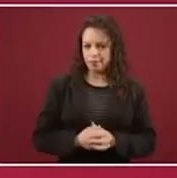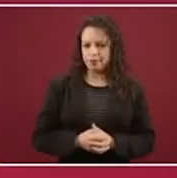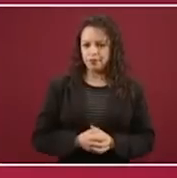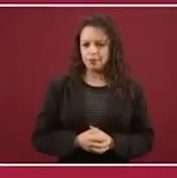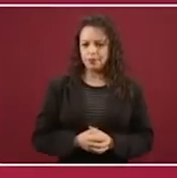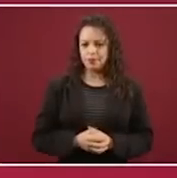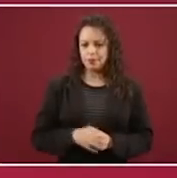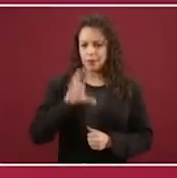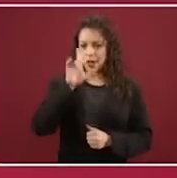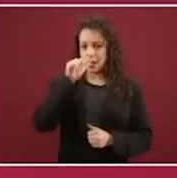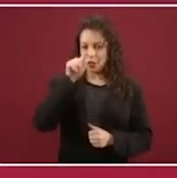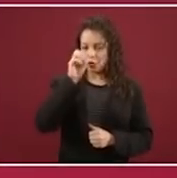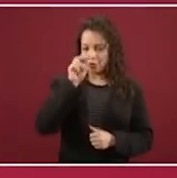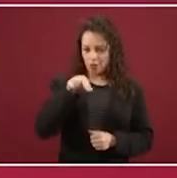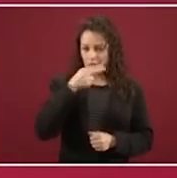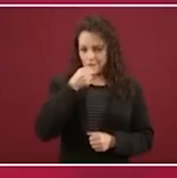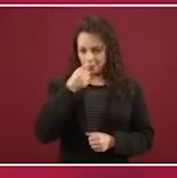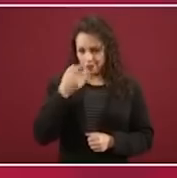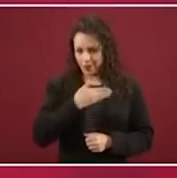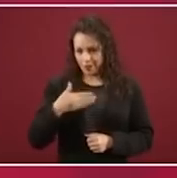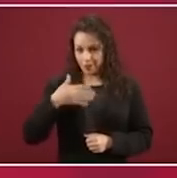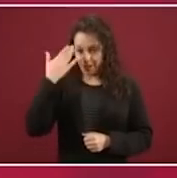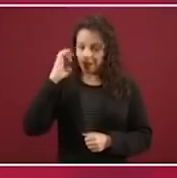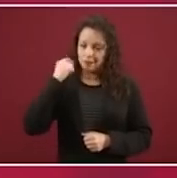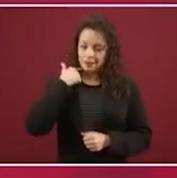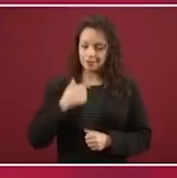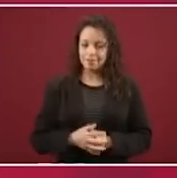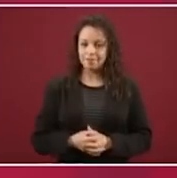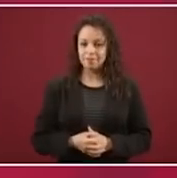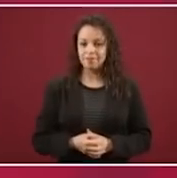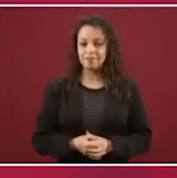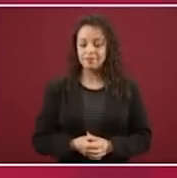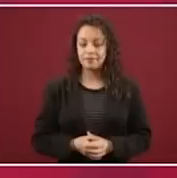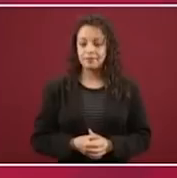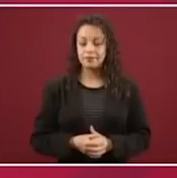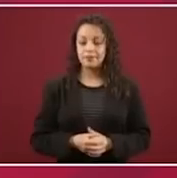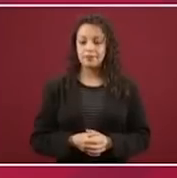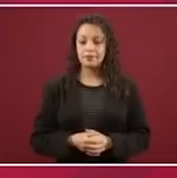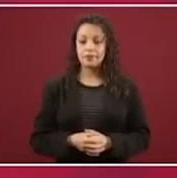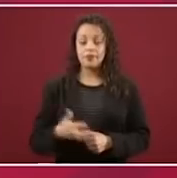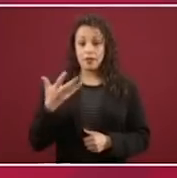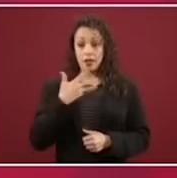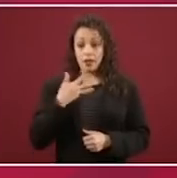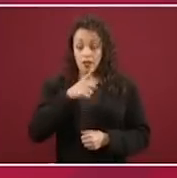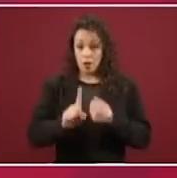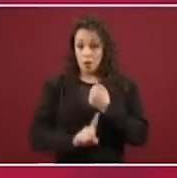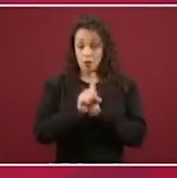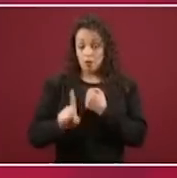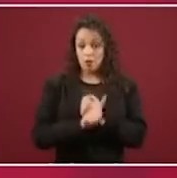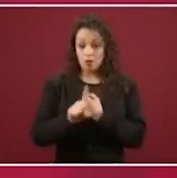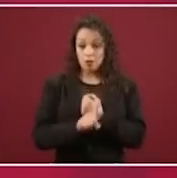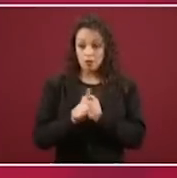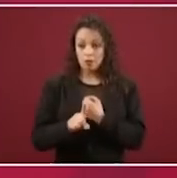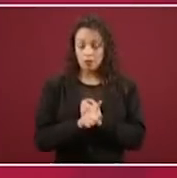el presidente Clinton, que ante los problemas en ese entonces Estados